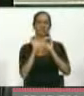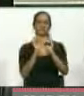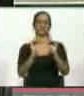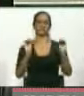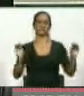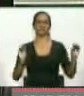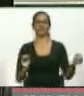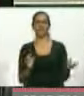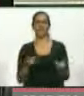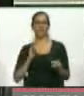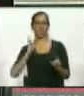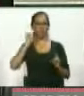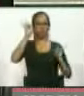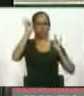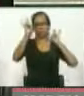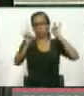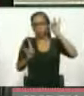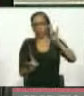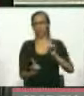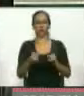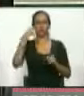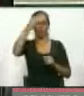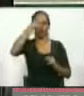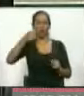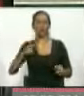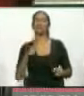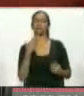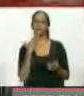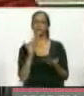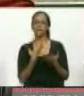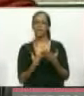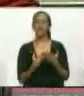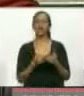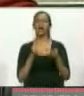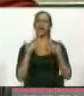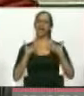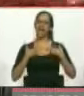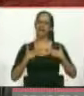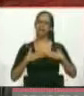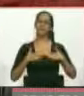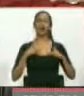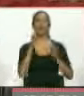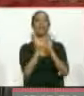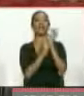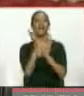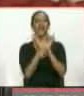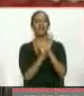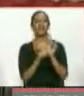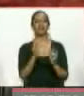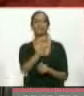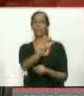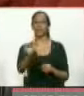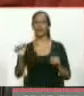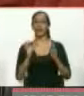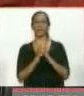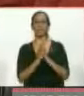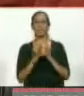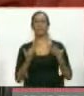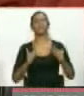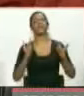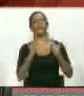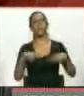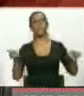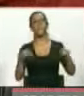que se desaten los demonios este pueblo bueno está pidiendo calma y ahorita en abril en abril en semana santa viene mi cumpleaños